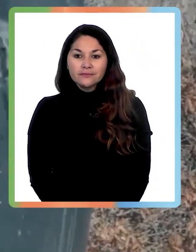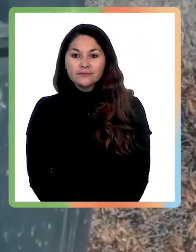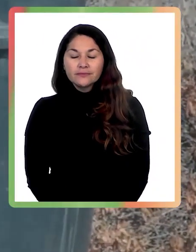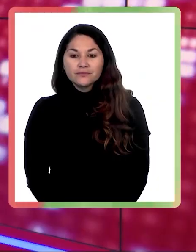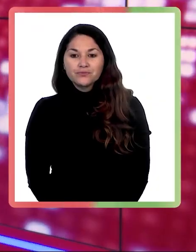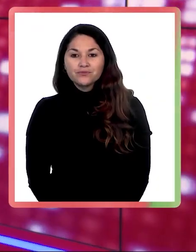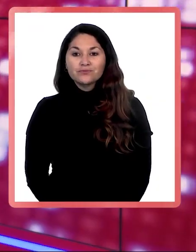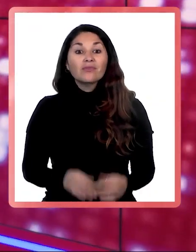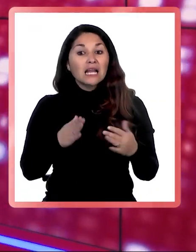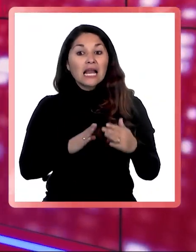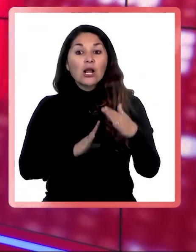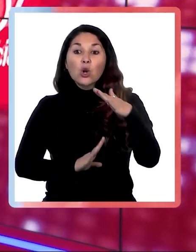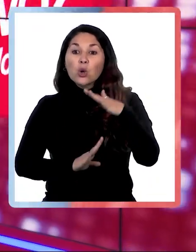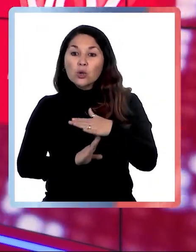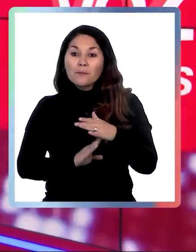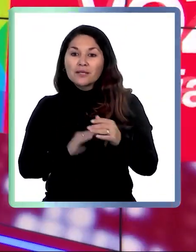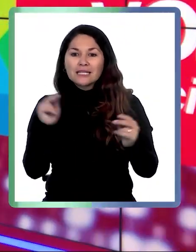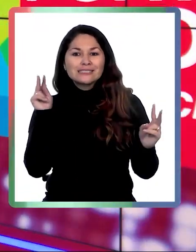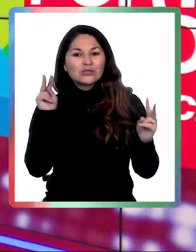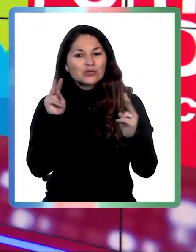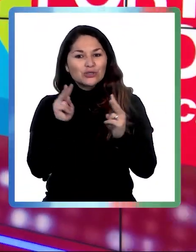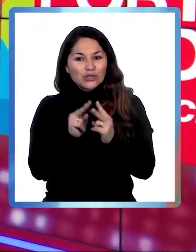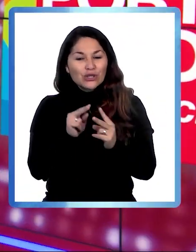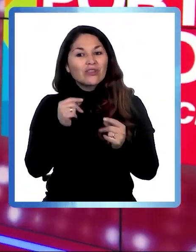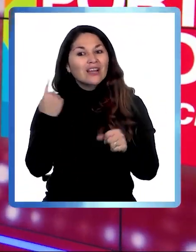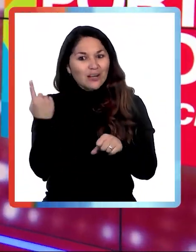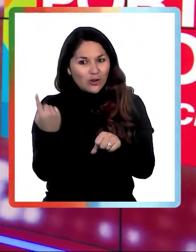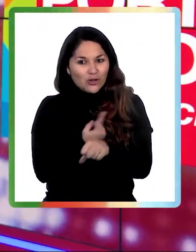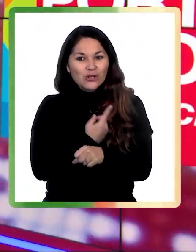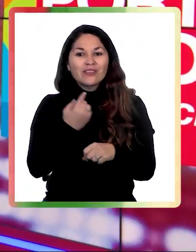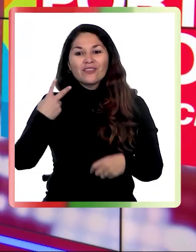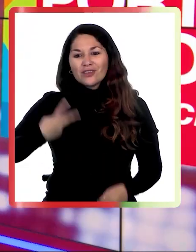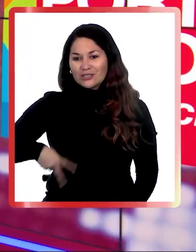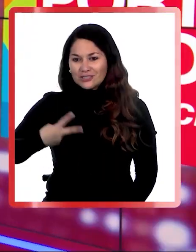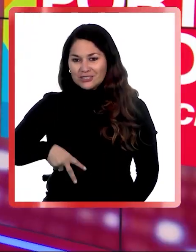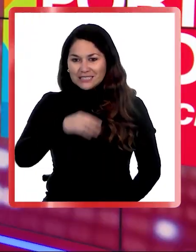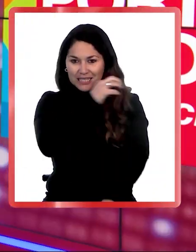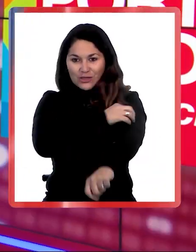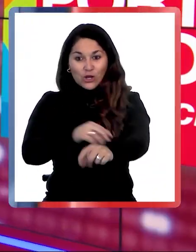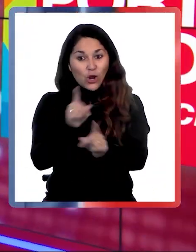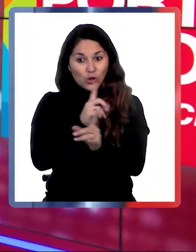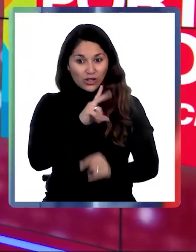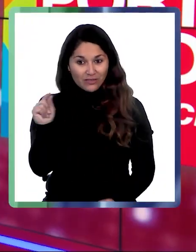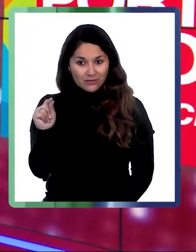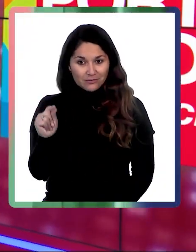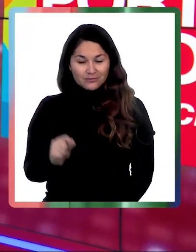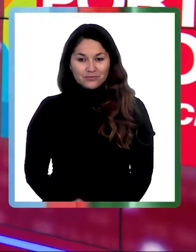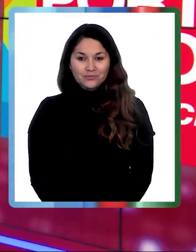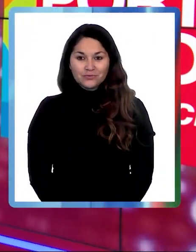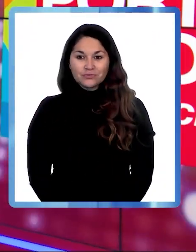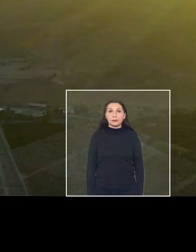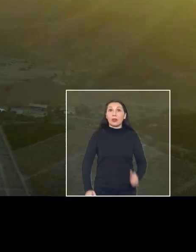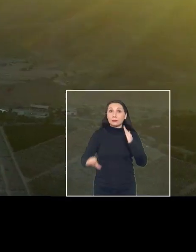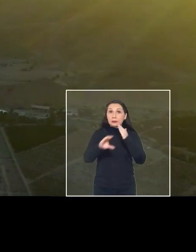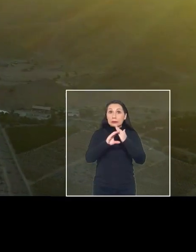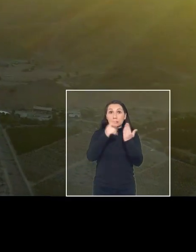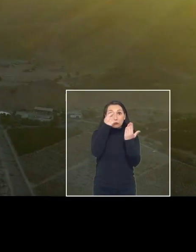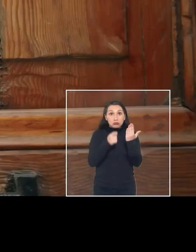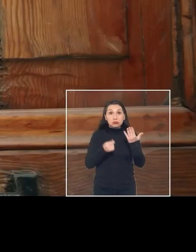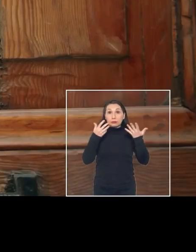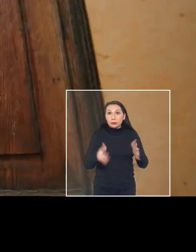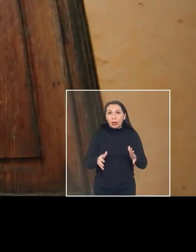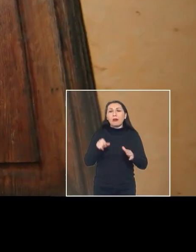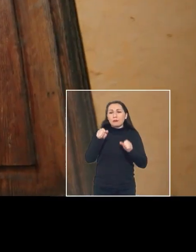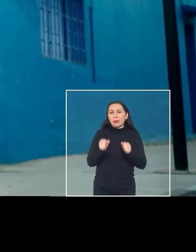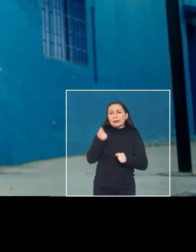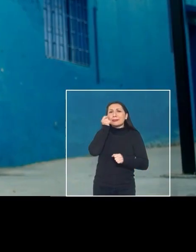aguas vamos a un breve corte comercial y ya regresamos para revisar más informaciones de las regiones no se vayan si nos censan